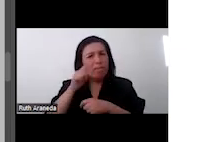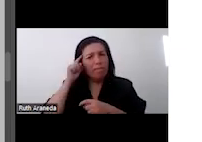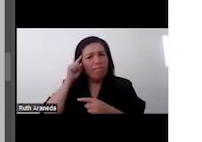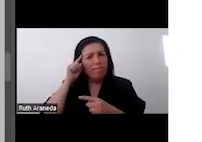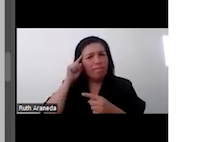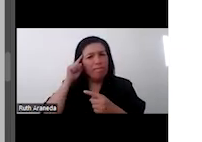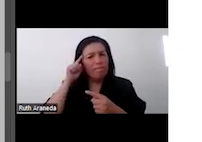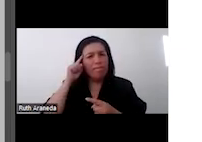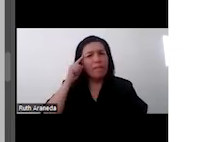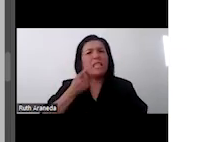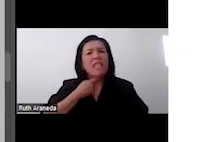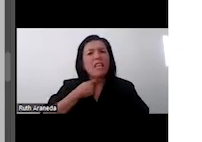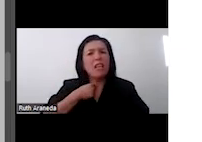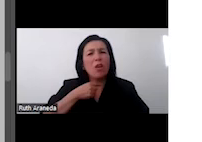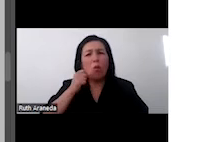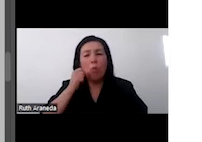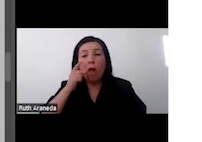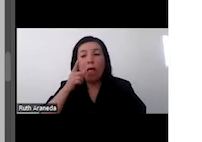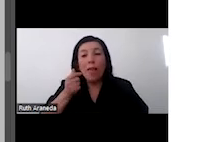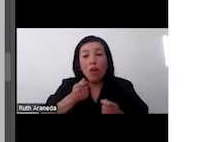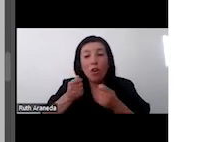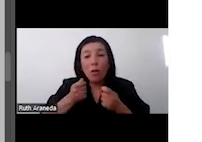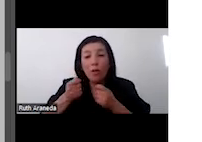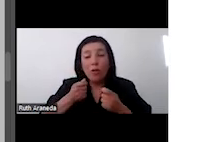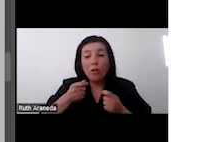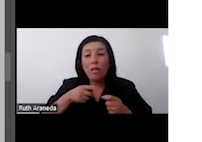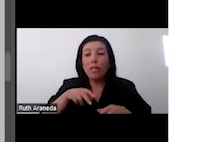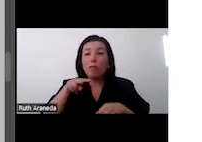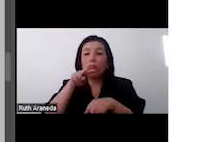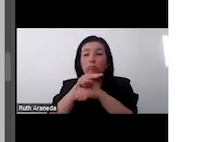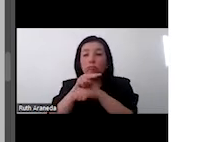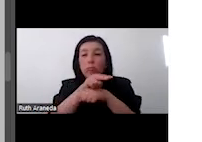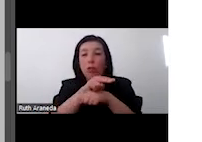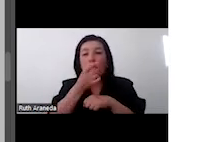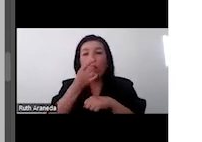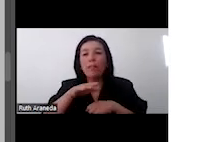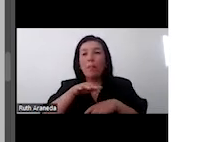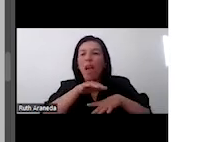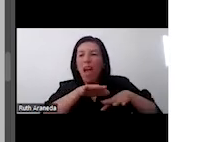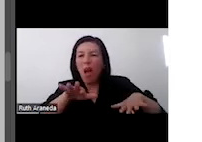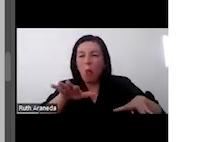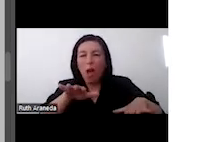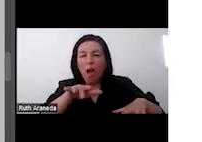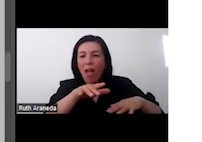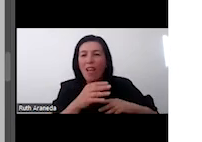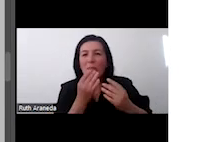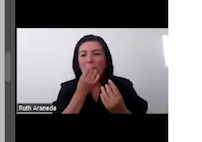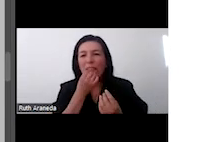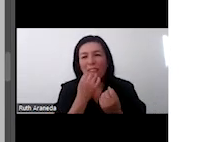digamos, económico, porque son juntas de vigilancia que tienen que ver con cosas de regadío, son canalistas, asociaciones de canalistas que